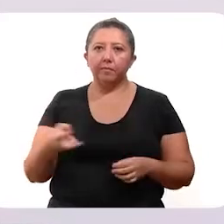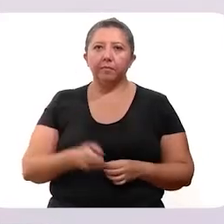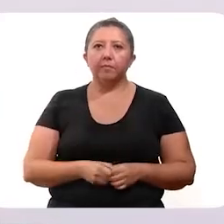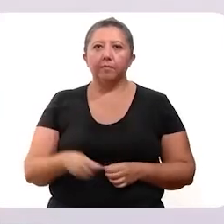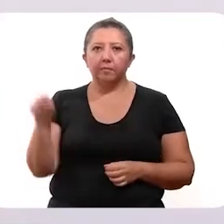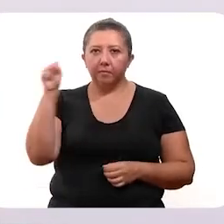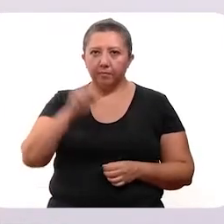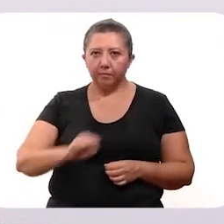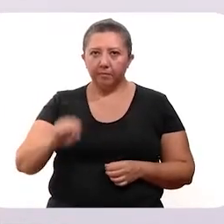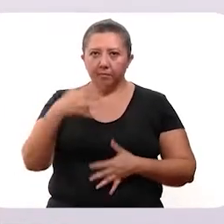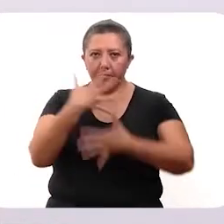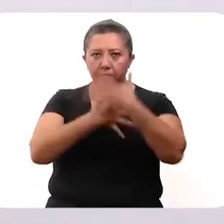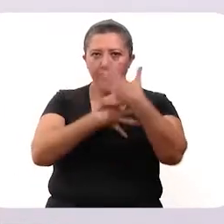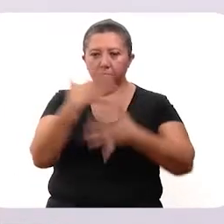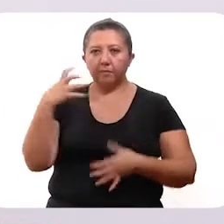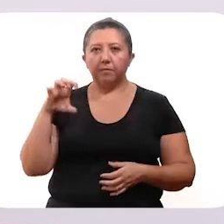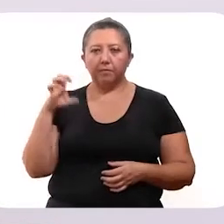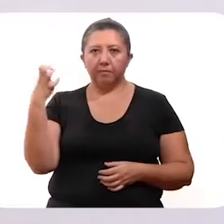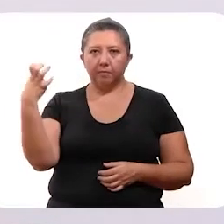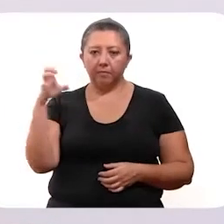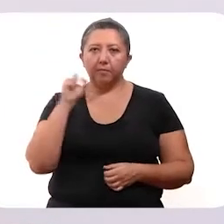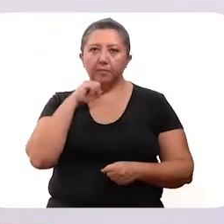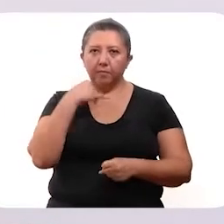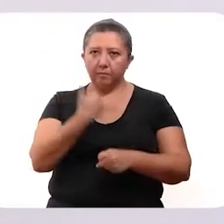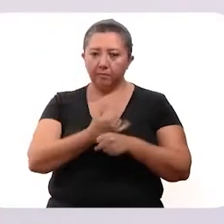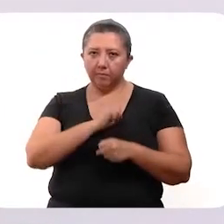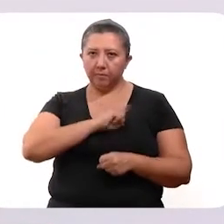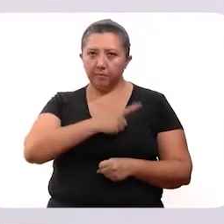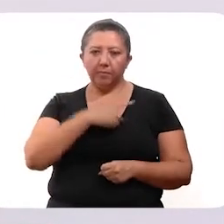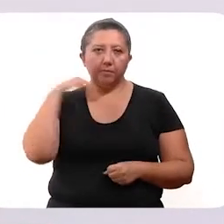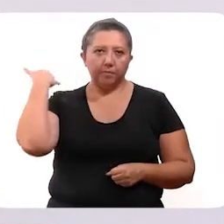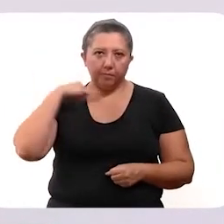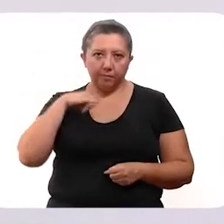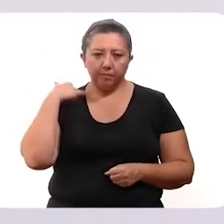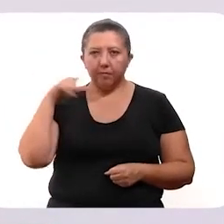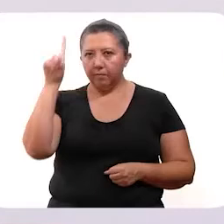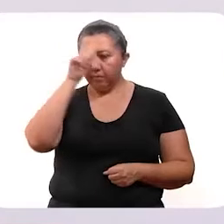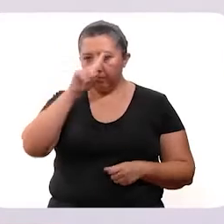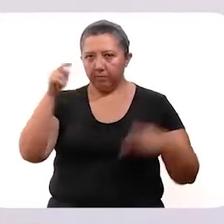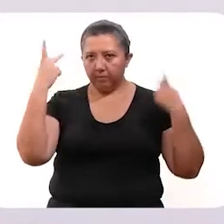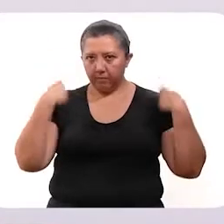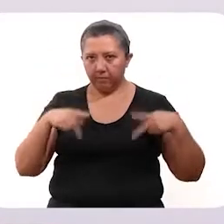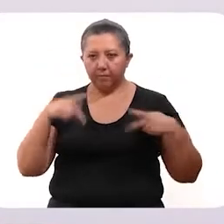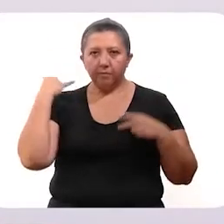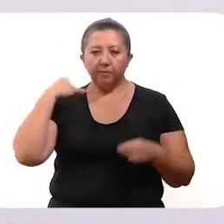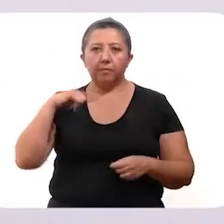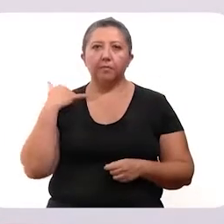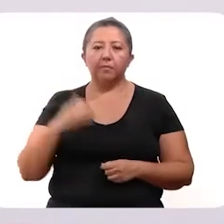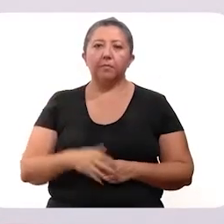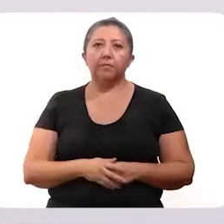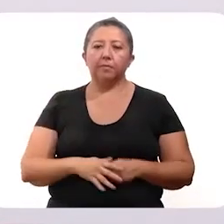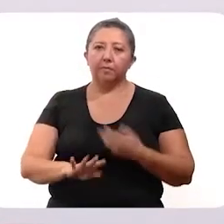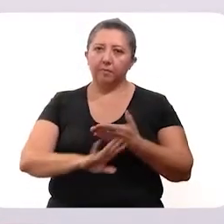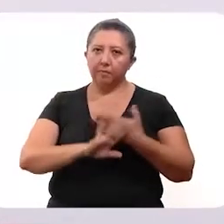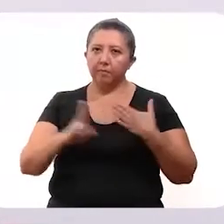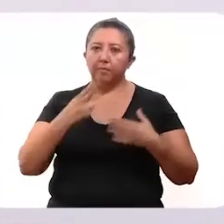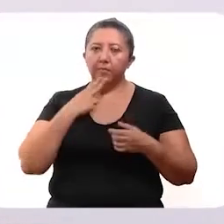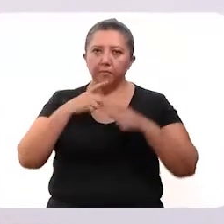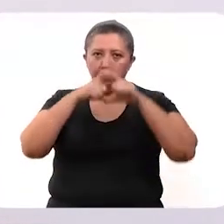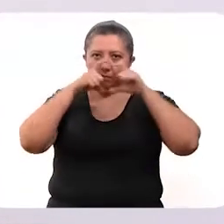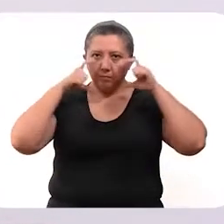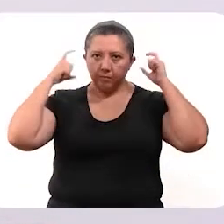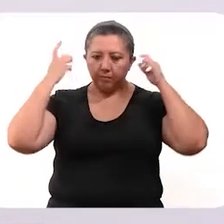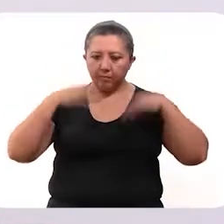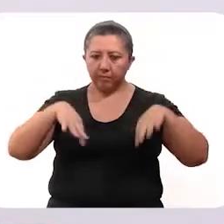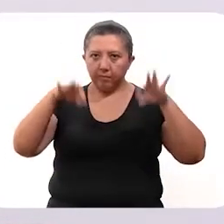médico de este sábado 15 de enero. La Secretaría de Salud de Yucatán recomienda a la población yucateca evitar el uso de